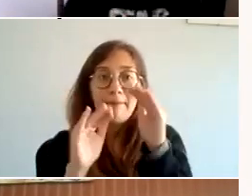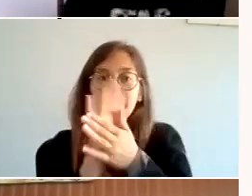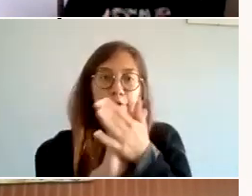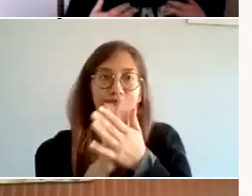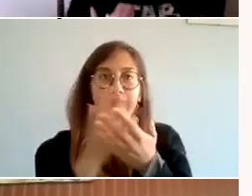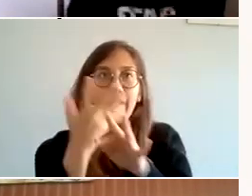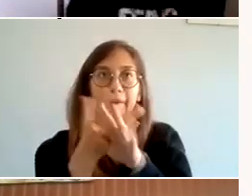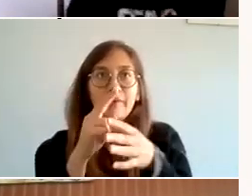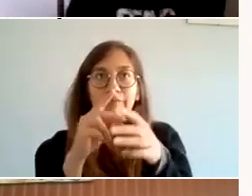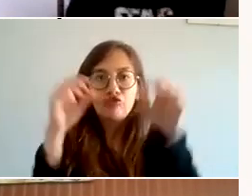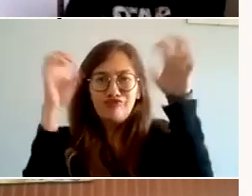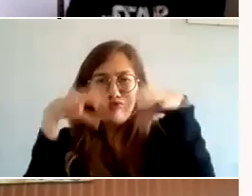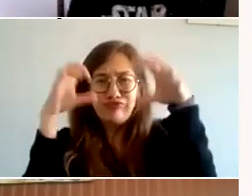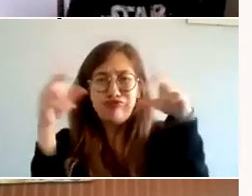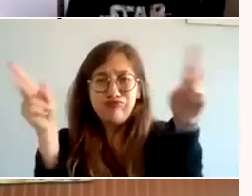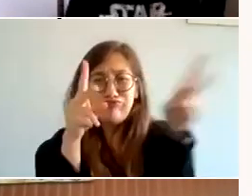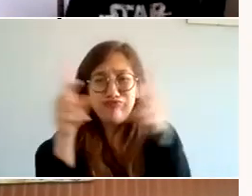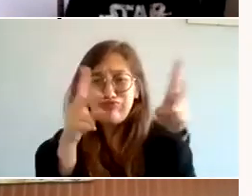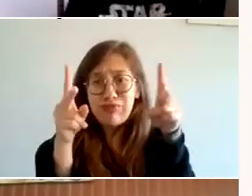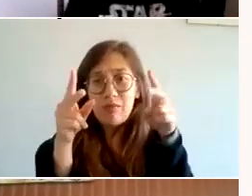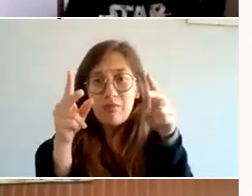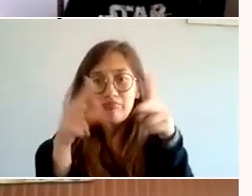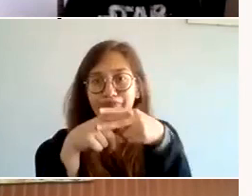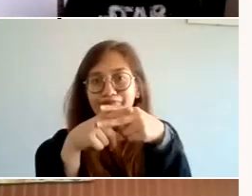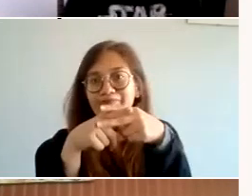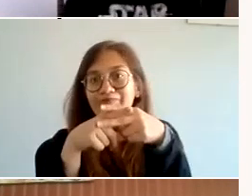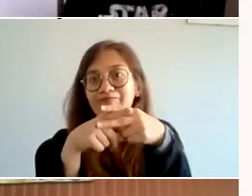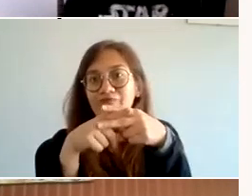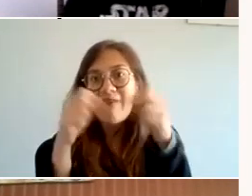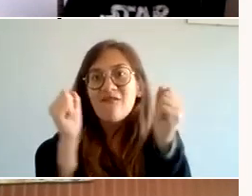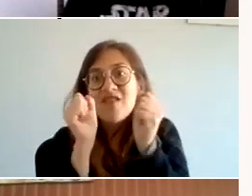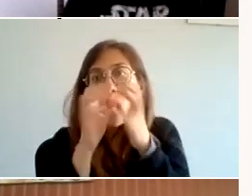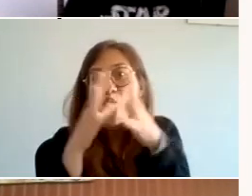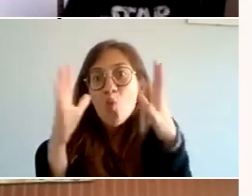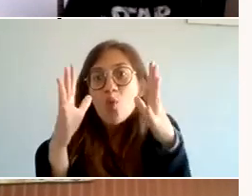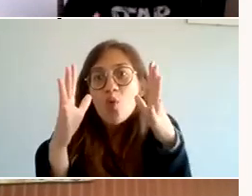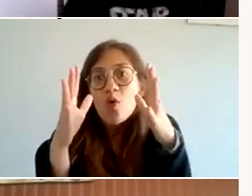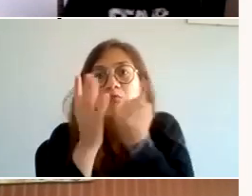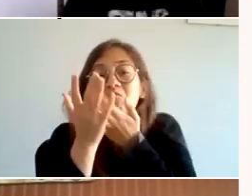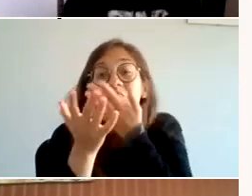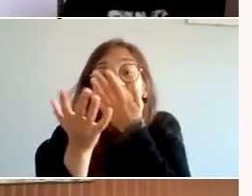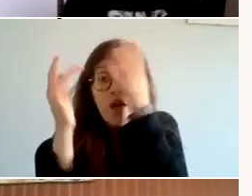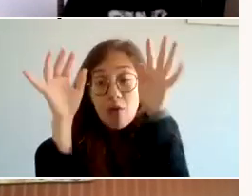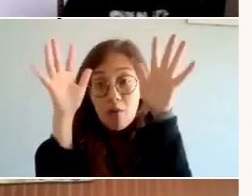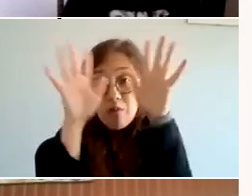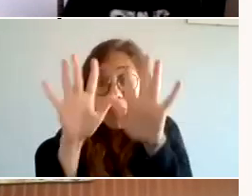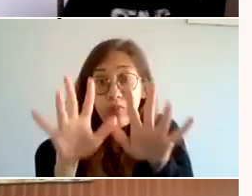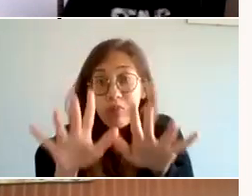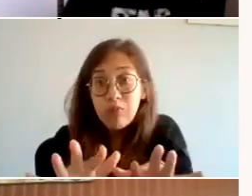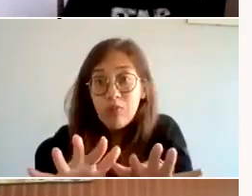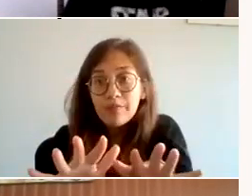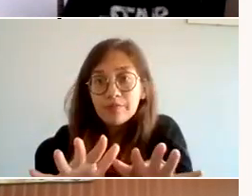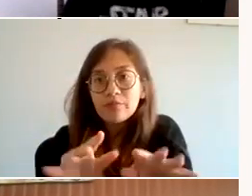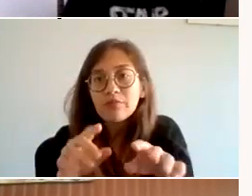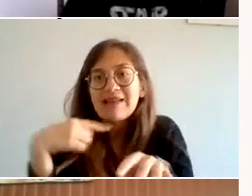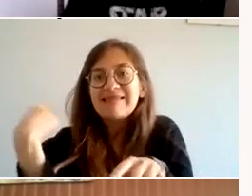grandes, cuando hay mucho viento, cuando hay demasiado frío, estas señales pueden verse debilitadas, y por lo tanto también pueden